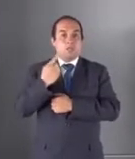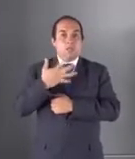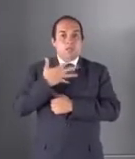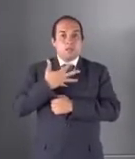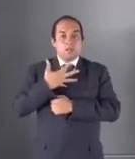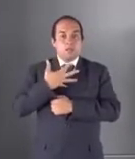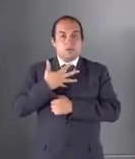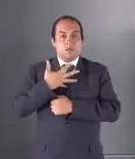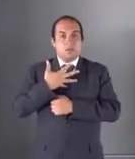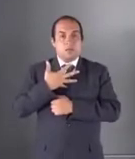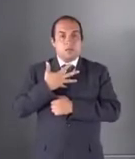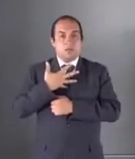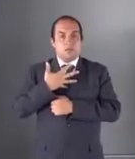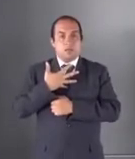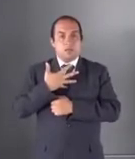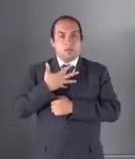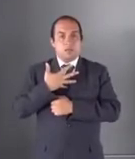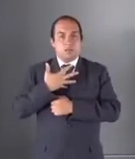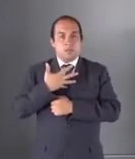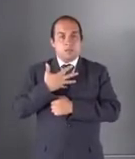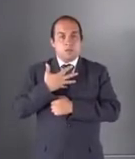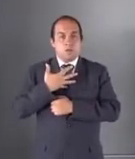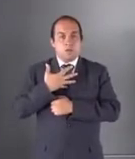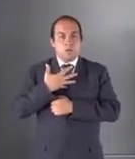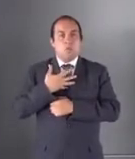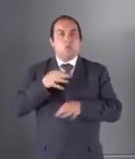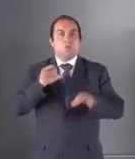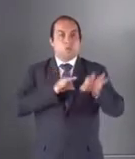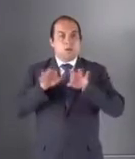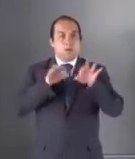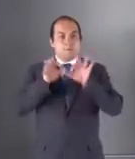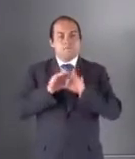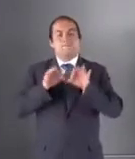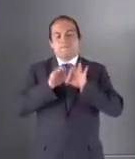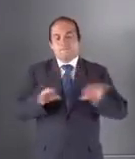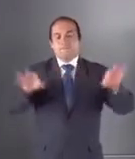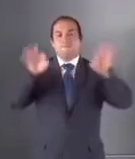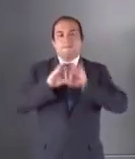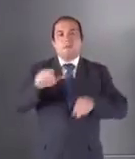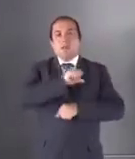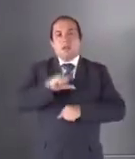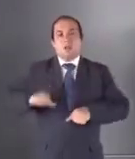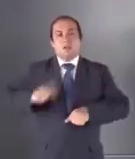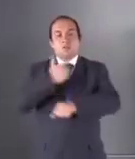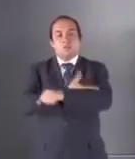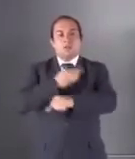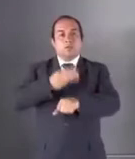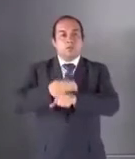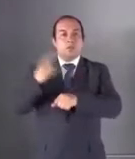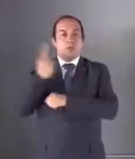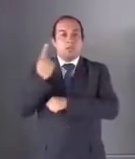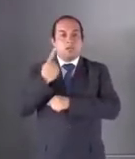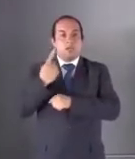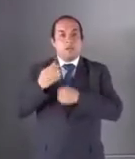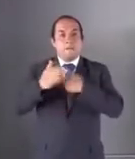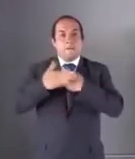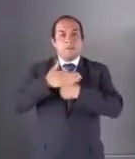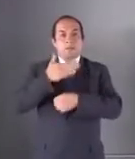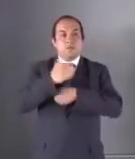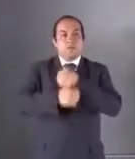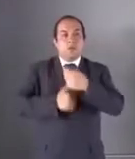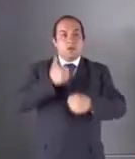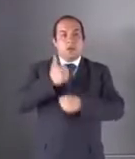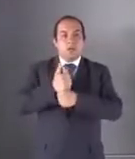población muy, muy importante de la alcaldía de Gustavo Madero, y que a partir del próximo año se va a